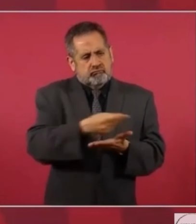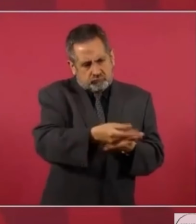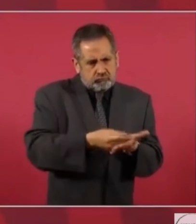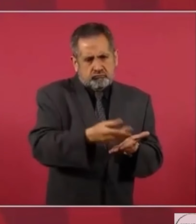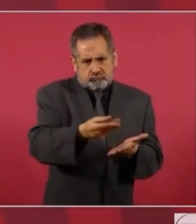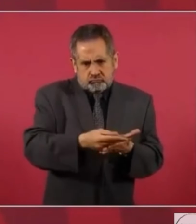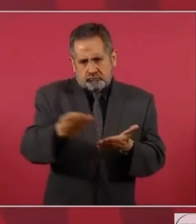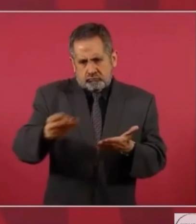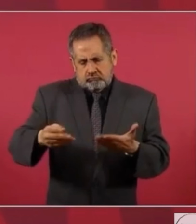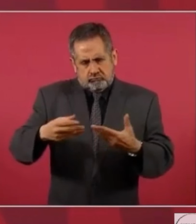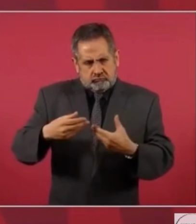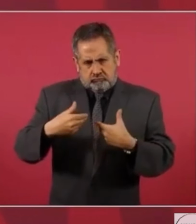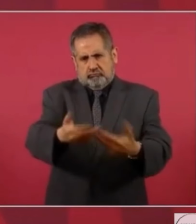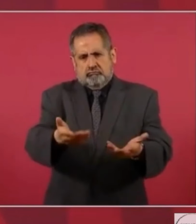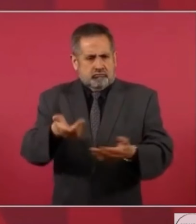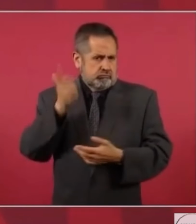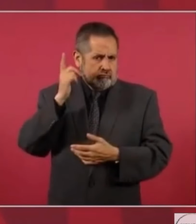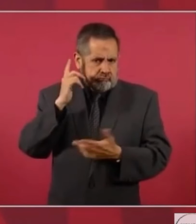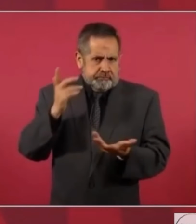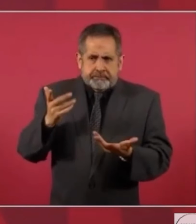a sus pueblos,